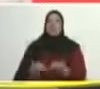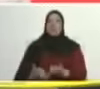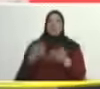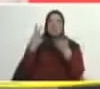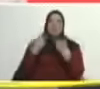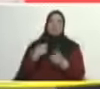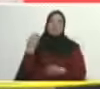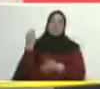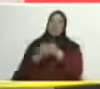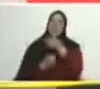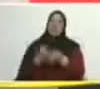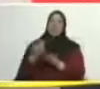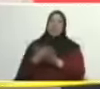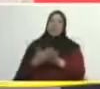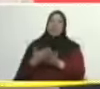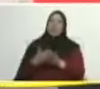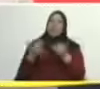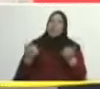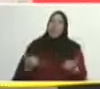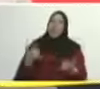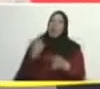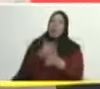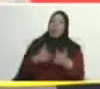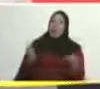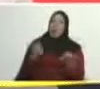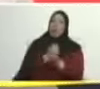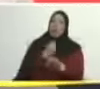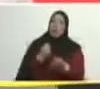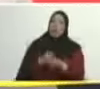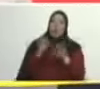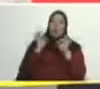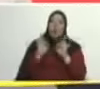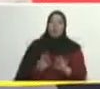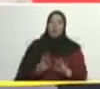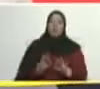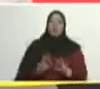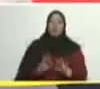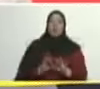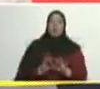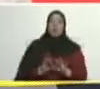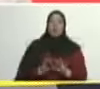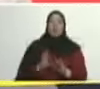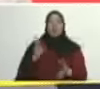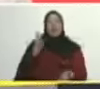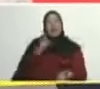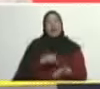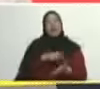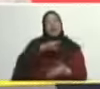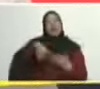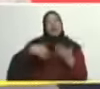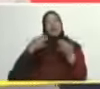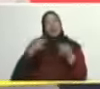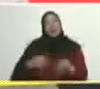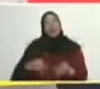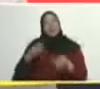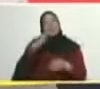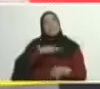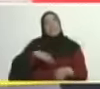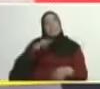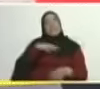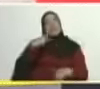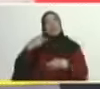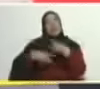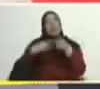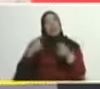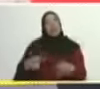en su consolidación y en la preservación de su esencia humanista y social. Lo hacemos inspirados en el ejemplo que nos da